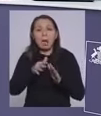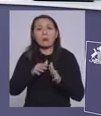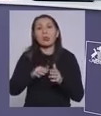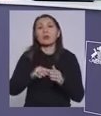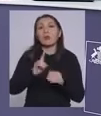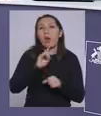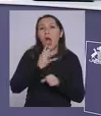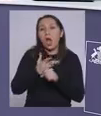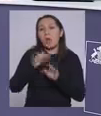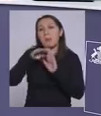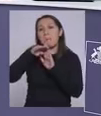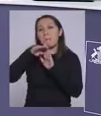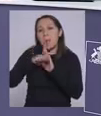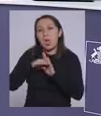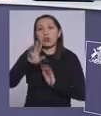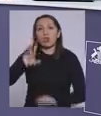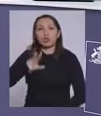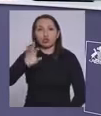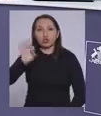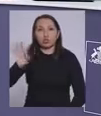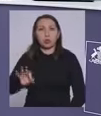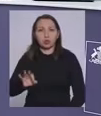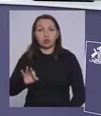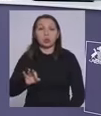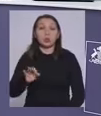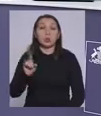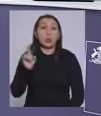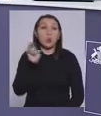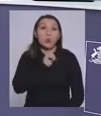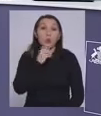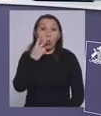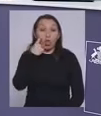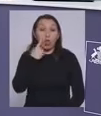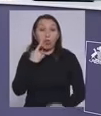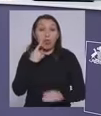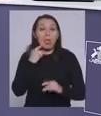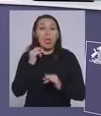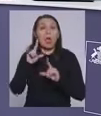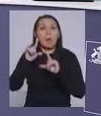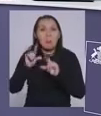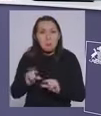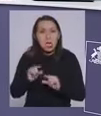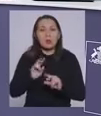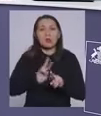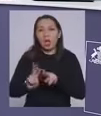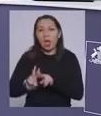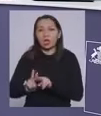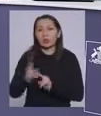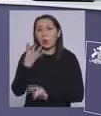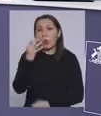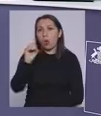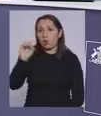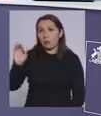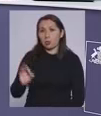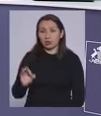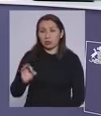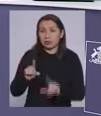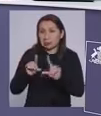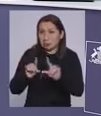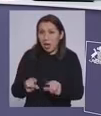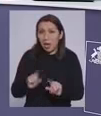los test ha disminuido sobre un 18%. En los últimos dos días solamente se han hecho hasta un 40%